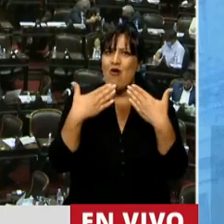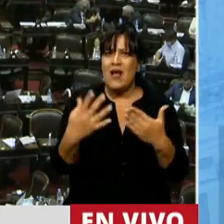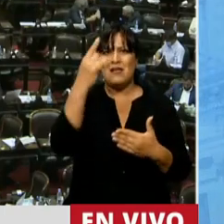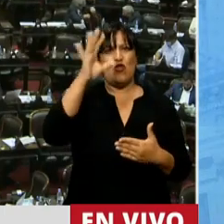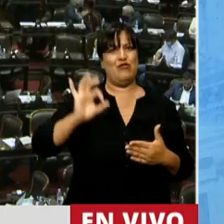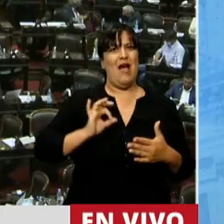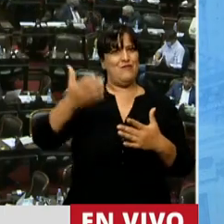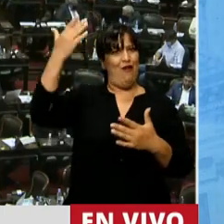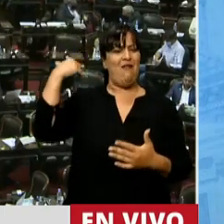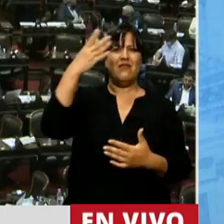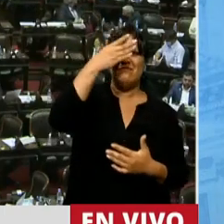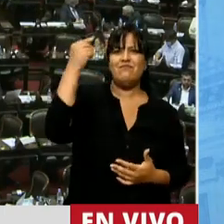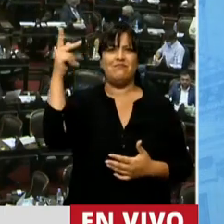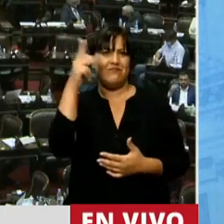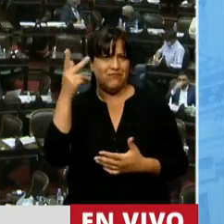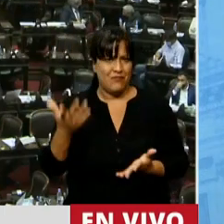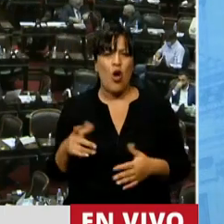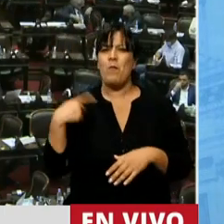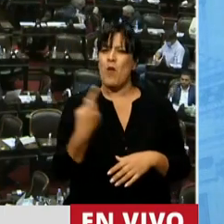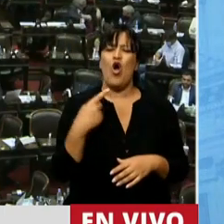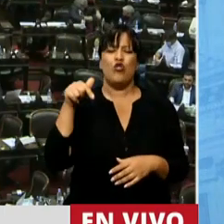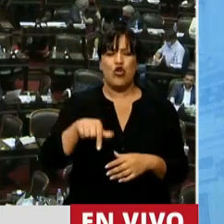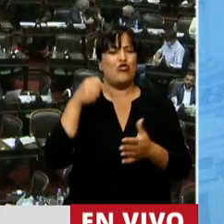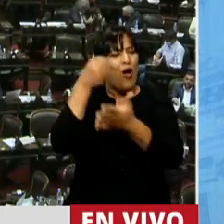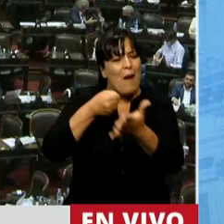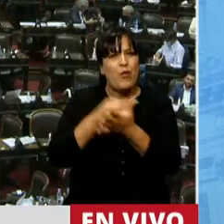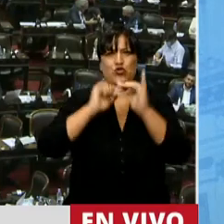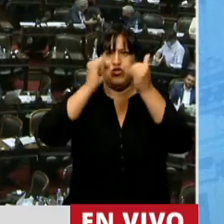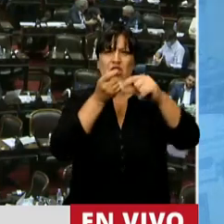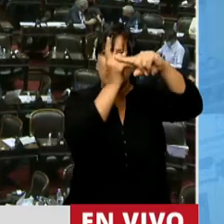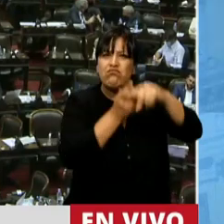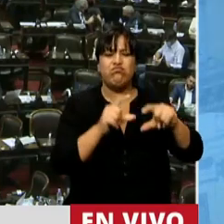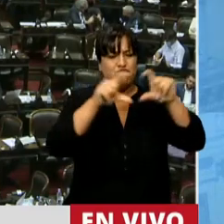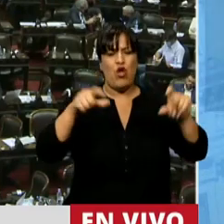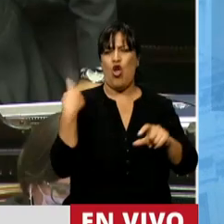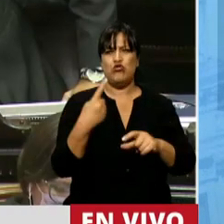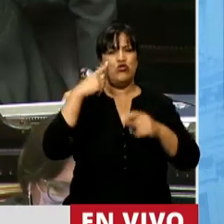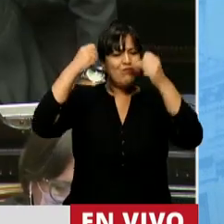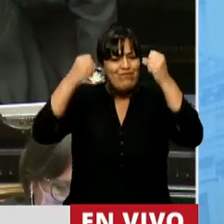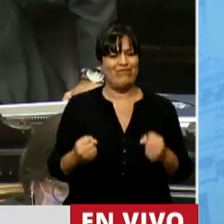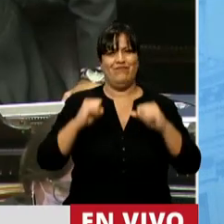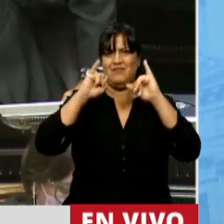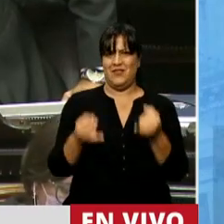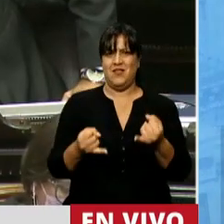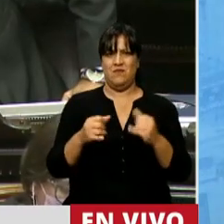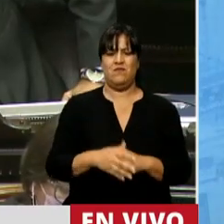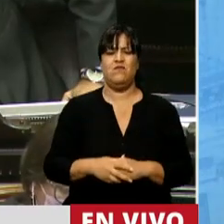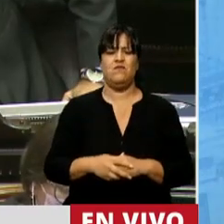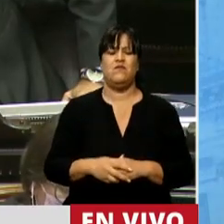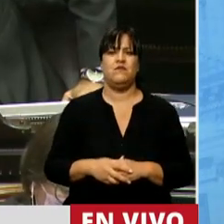apostamos a esta fórmula, por eso militamos esta fórmula, por eso estamos convencidos de esta fórmula,